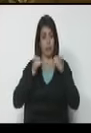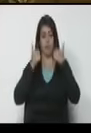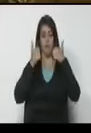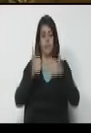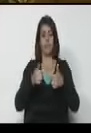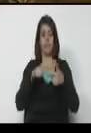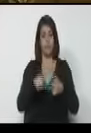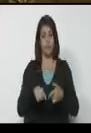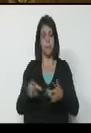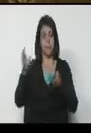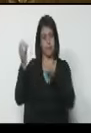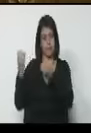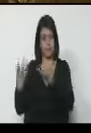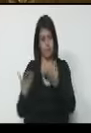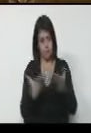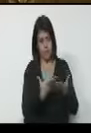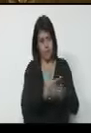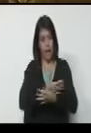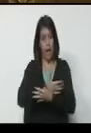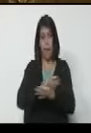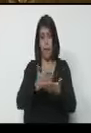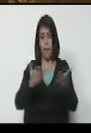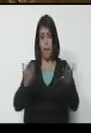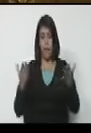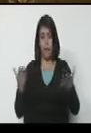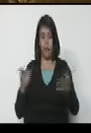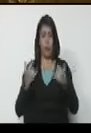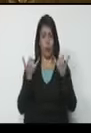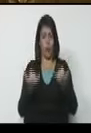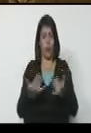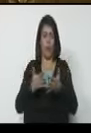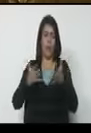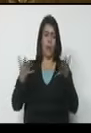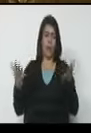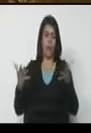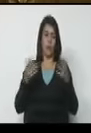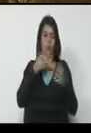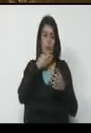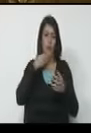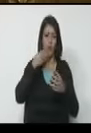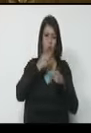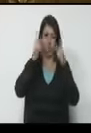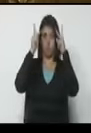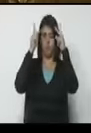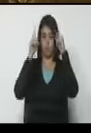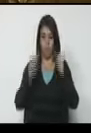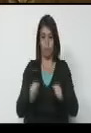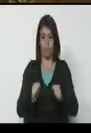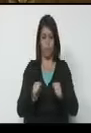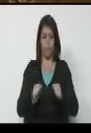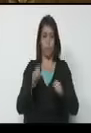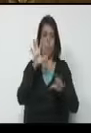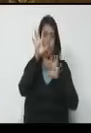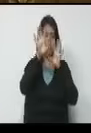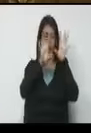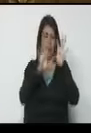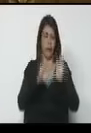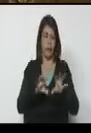inicialmente de recibir con los brazos abiertos, política de brazos abiertos, a nuestros jóvenes profesionales en sus